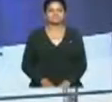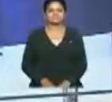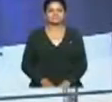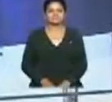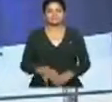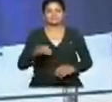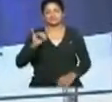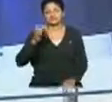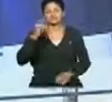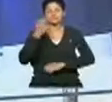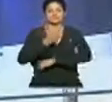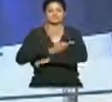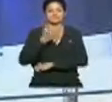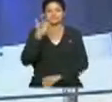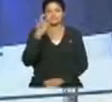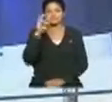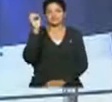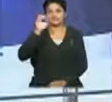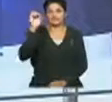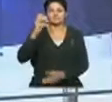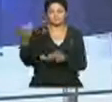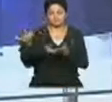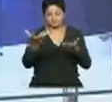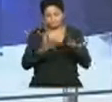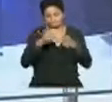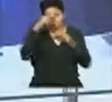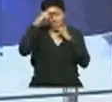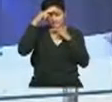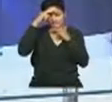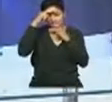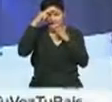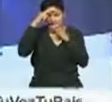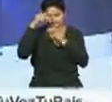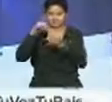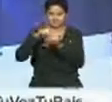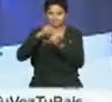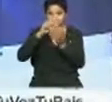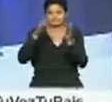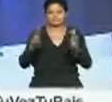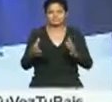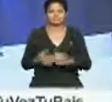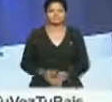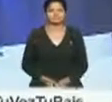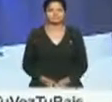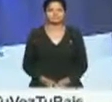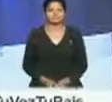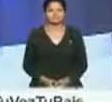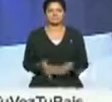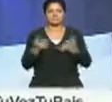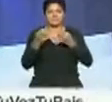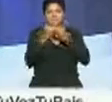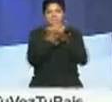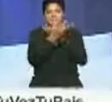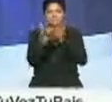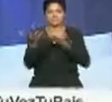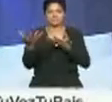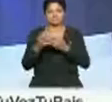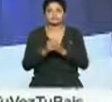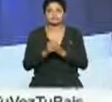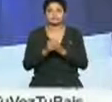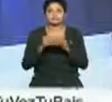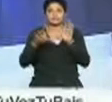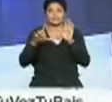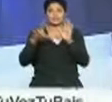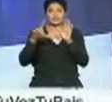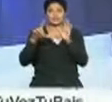Jueves 13 de octubre, bienvenidos sean todos a su noticiero ciudadano, emisión estelar. Empezamos con la información. Las reformas a la Ley de